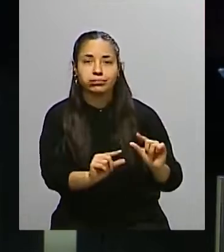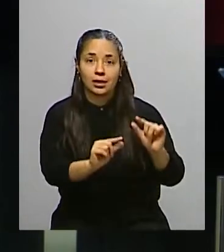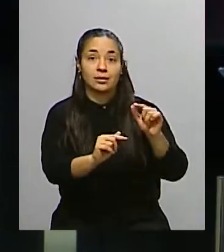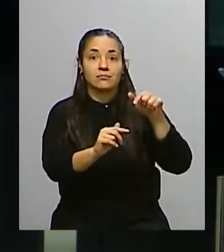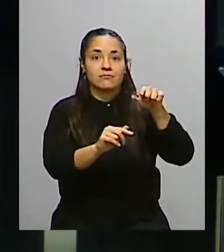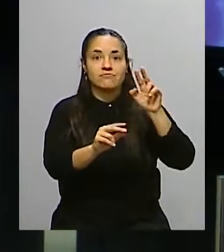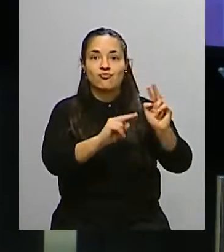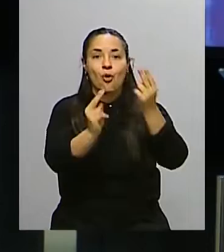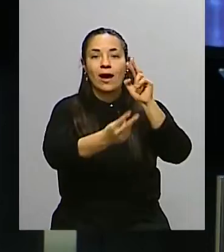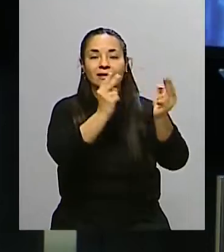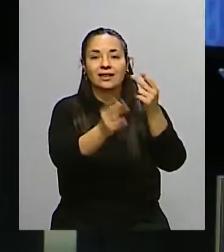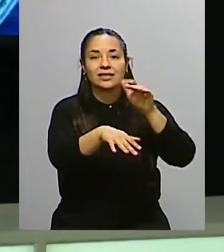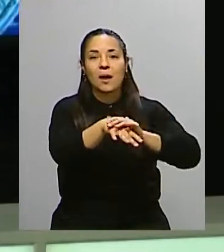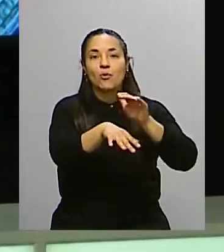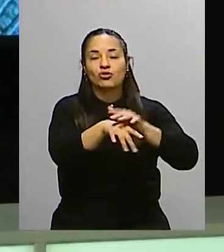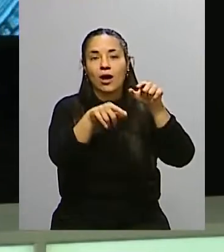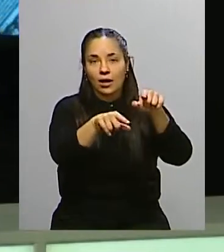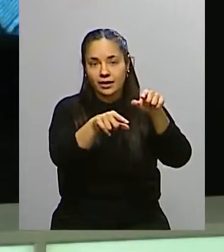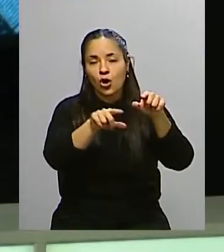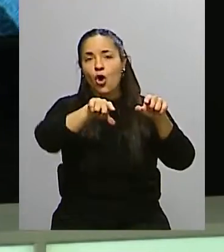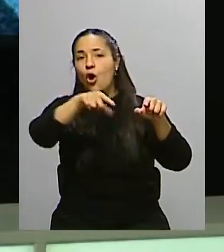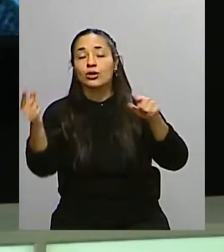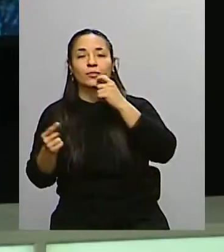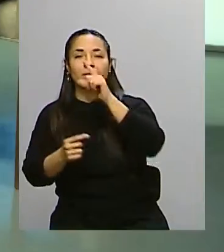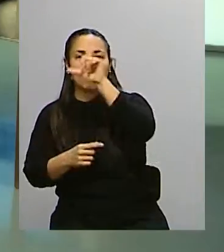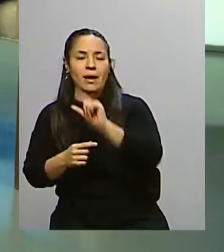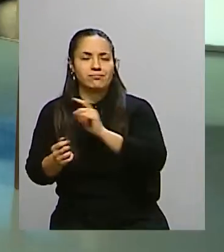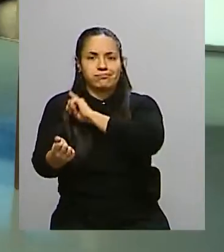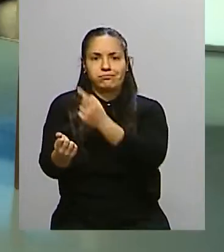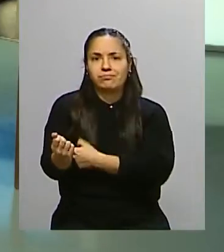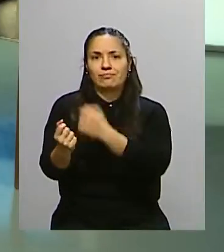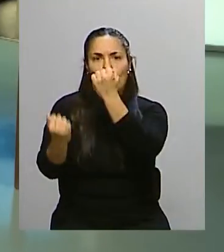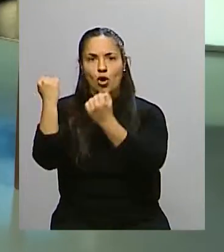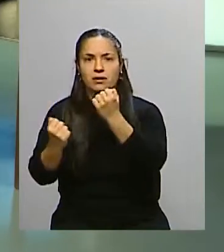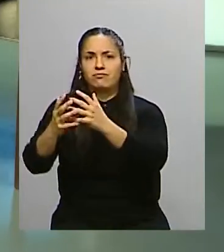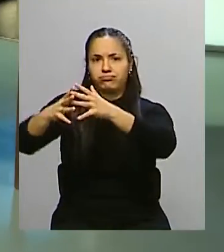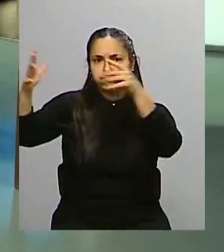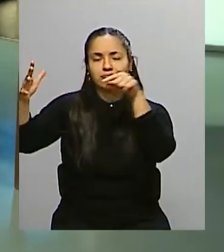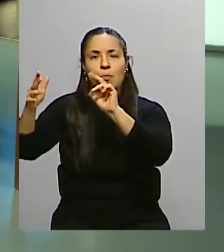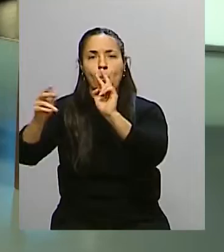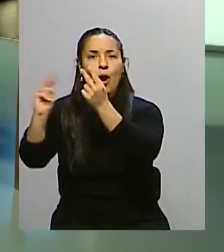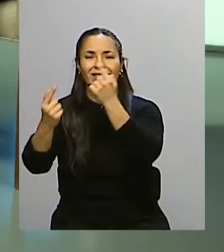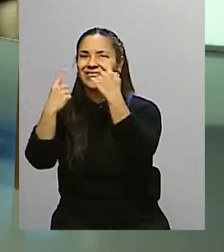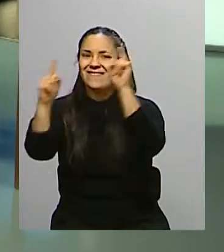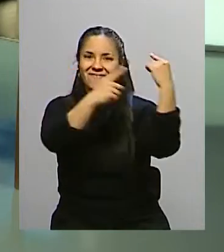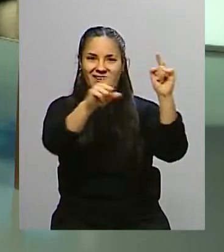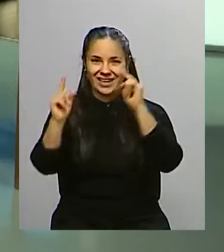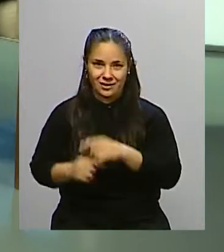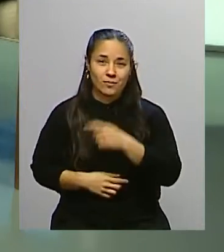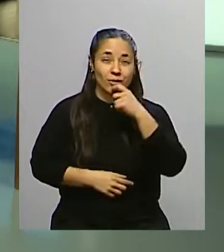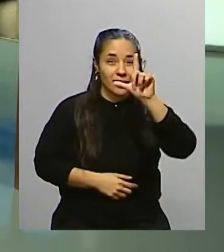muerte, digámoslo así, en un país de ingresos bajos a un país de ingresos altos. Por ejemplo, en los países de ingresos bajos, las